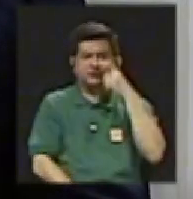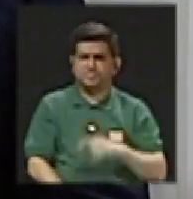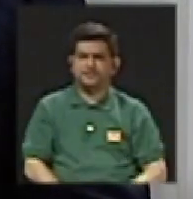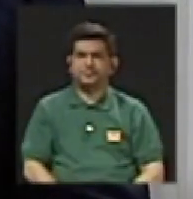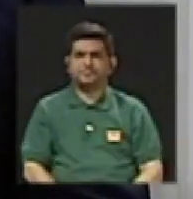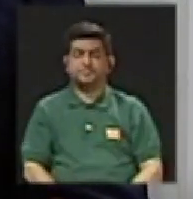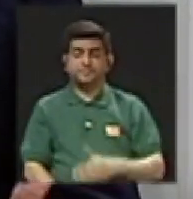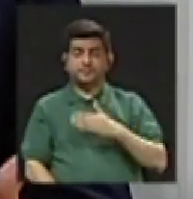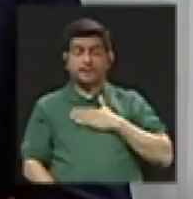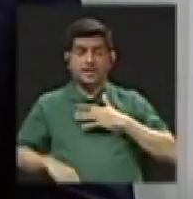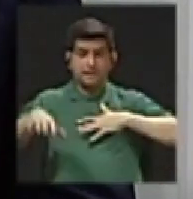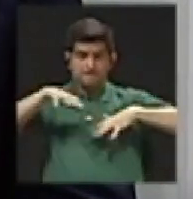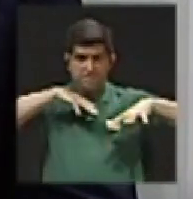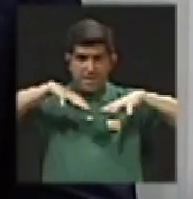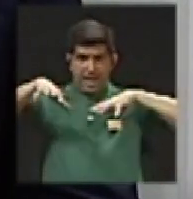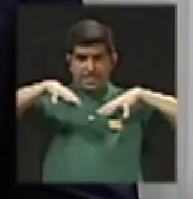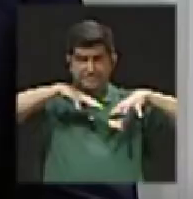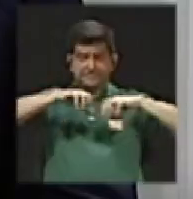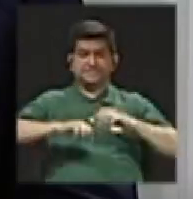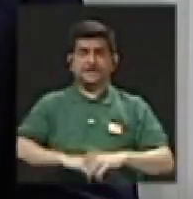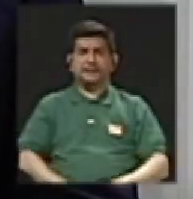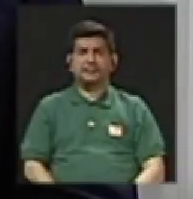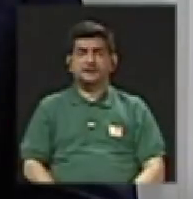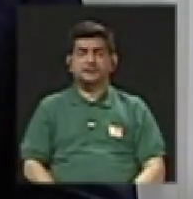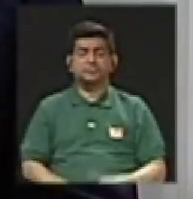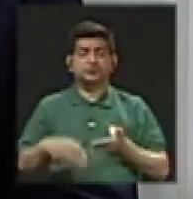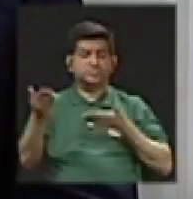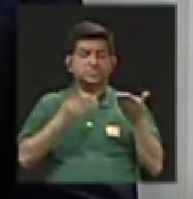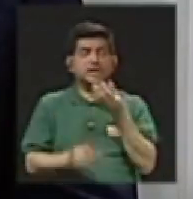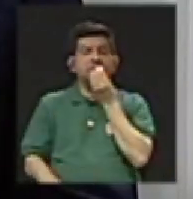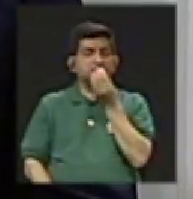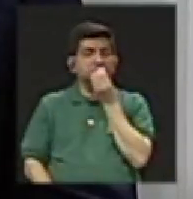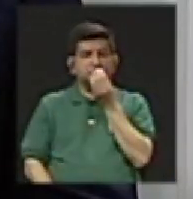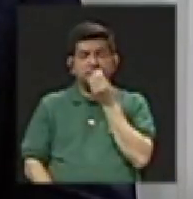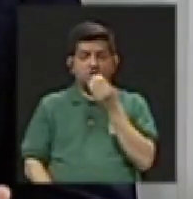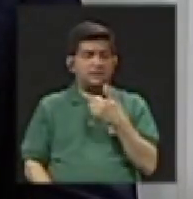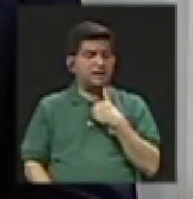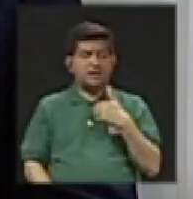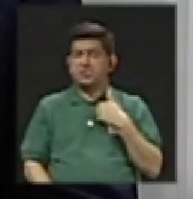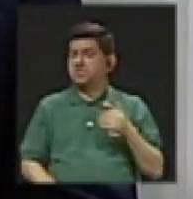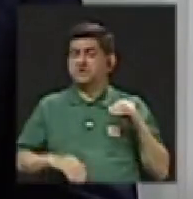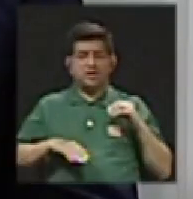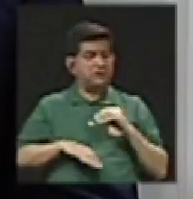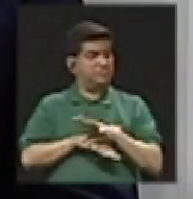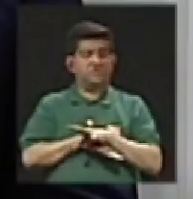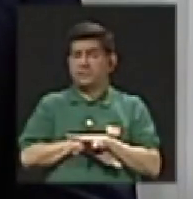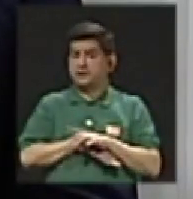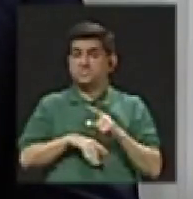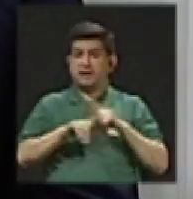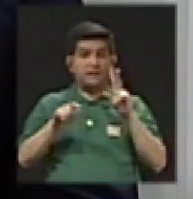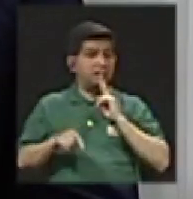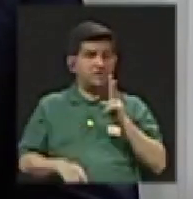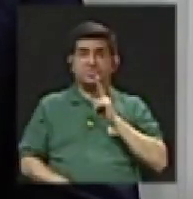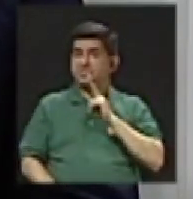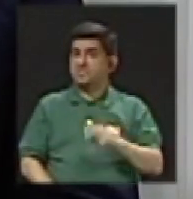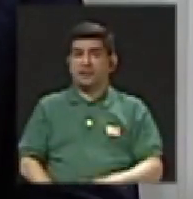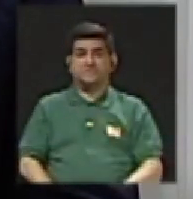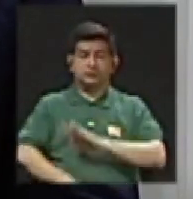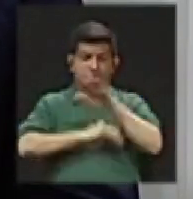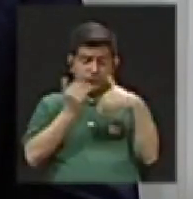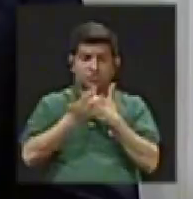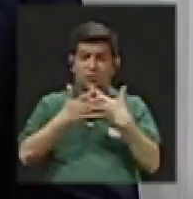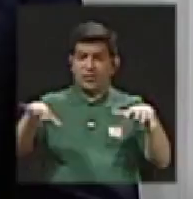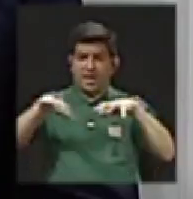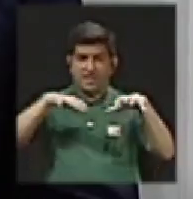que mi actividad de servicios de comida no va a tener ningún efecto. Pero no es cierto, en realidad todas las